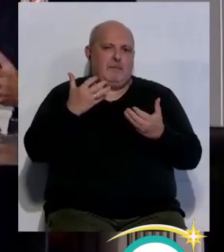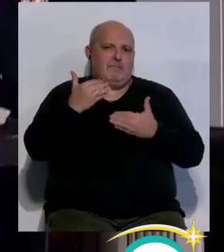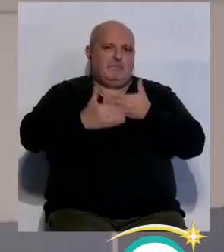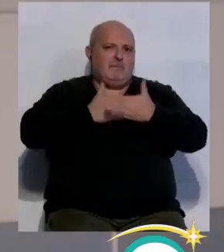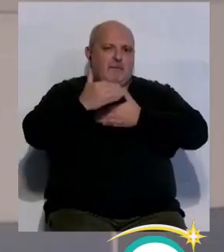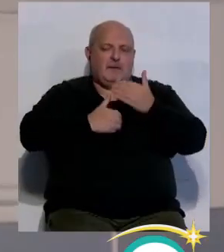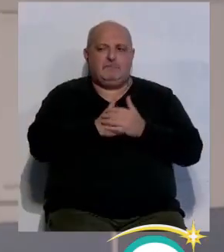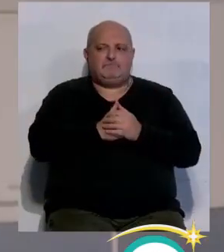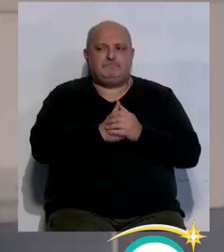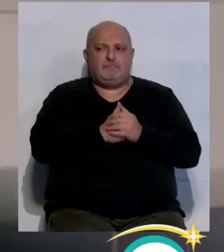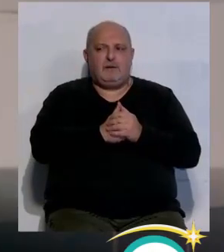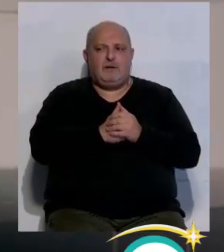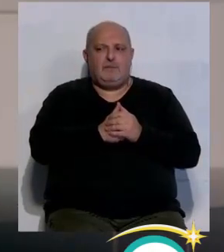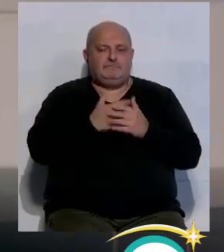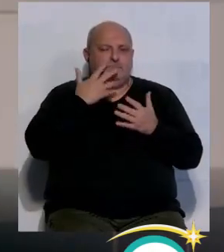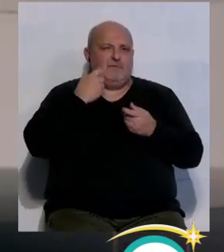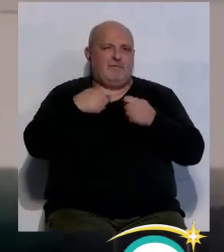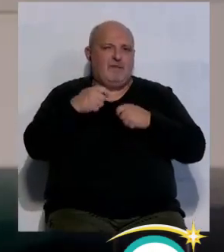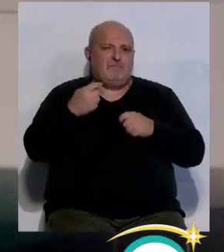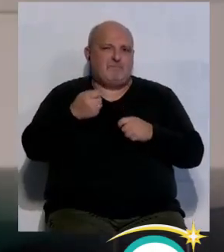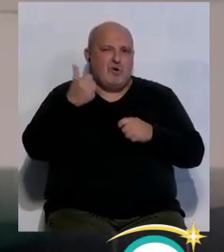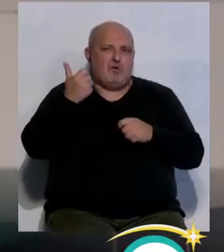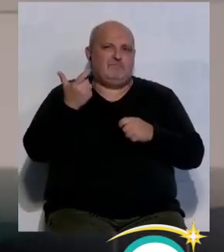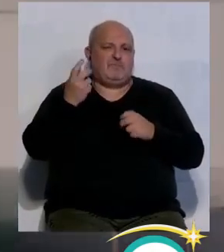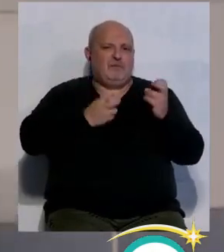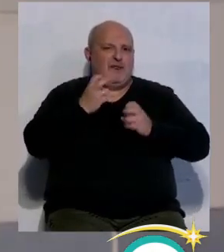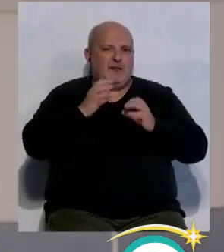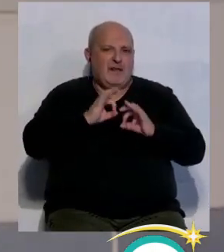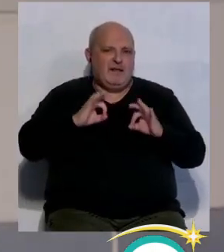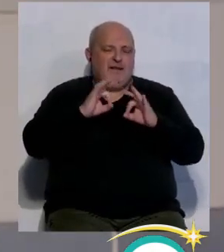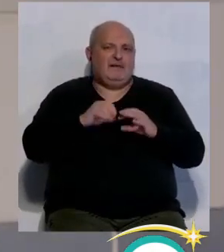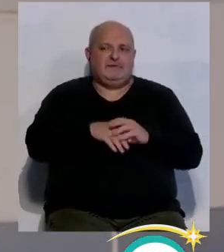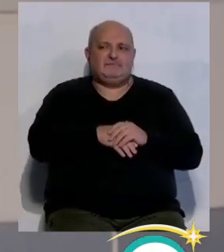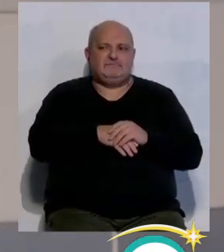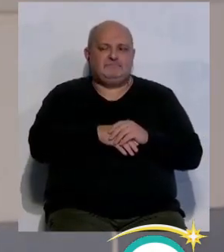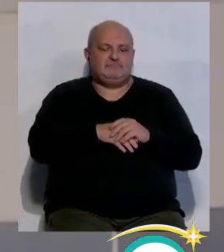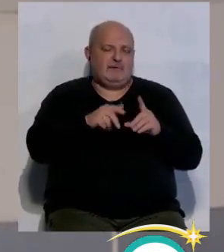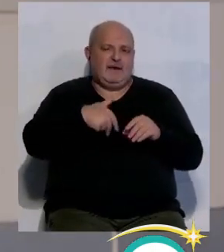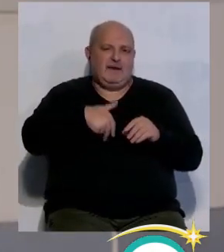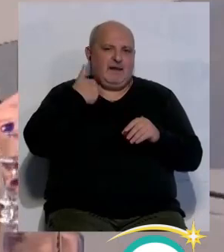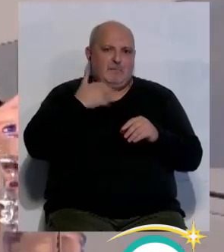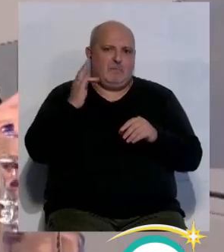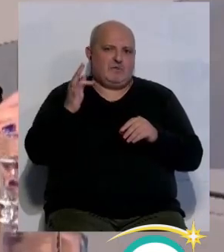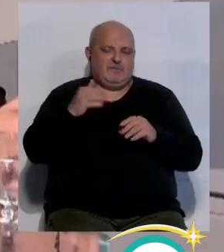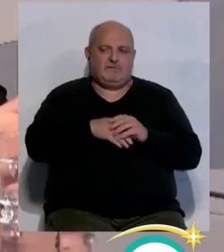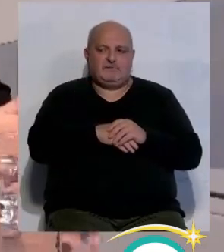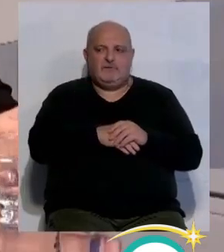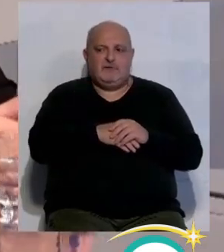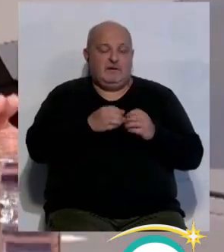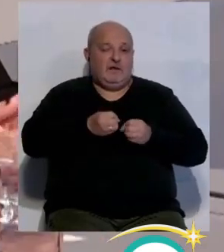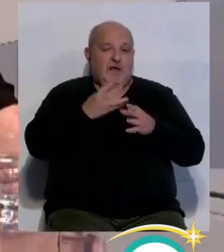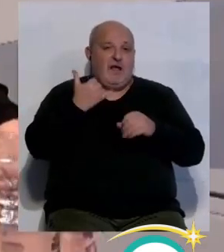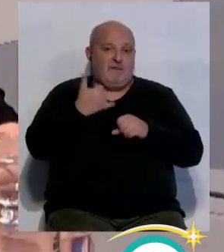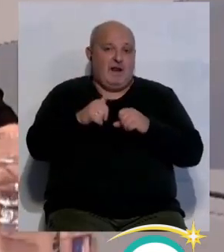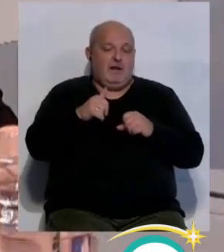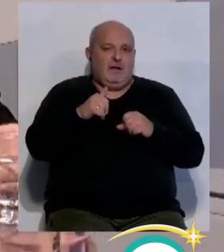para arriba. Un poquito no se vende, no viene, no, pero sí, en general ha sido positiva, eso, como ya te digo, al